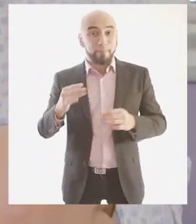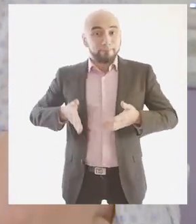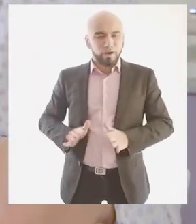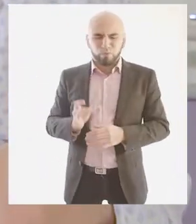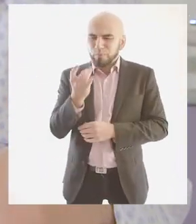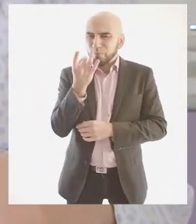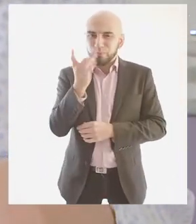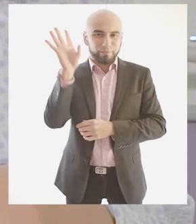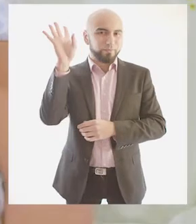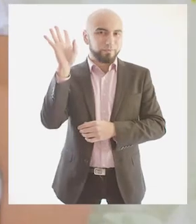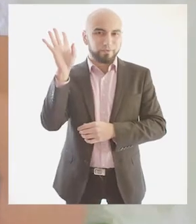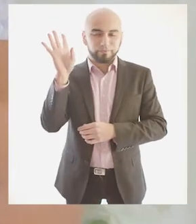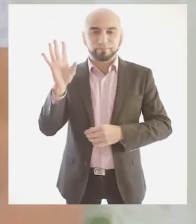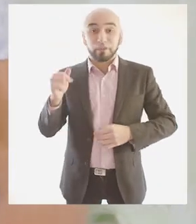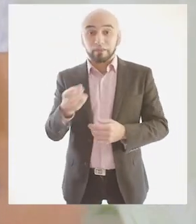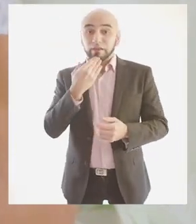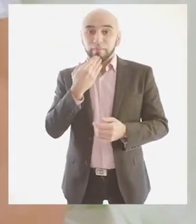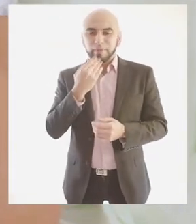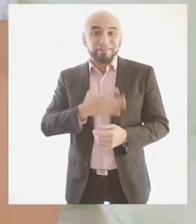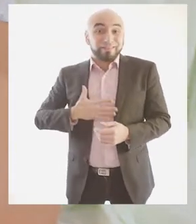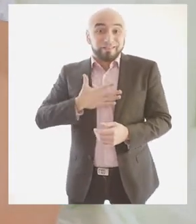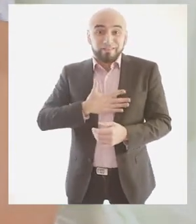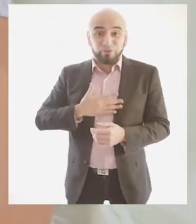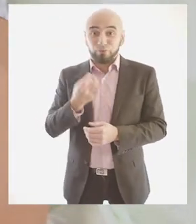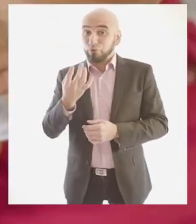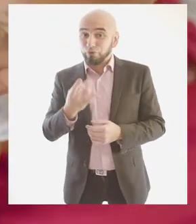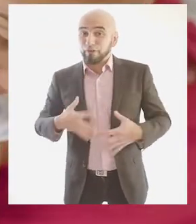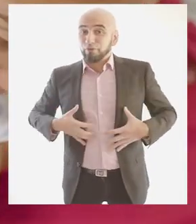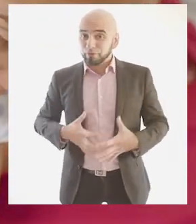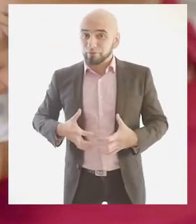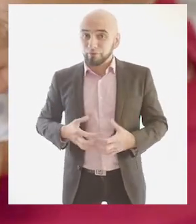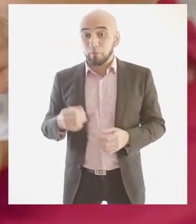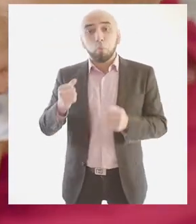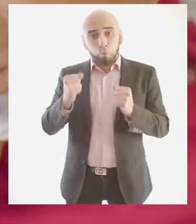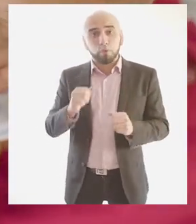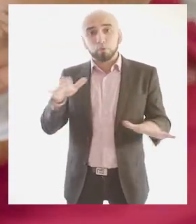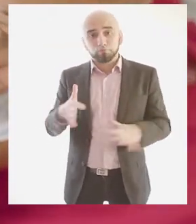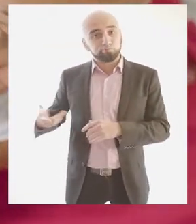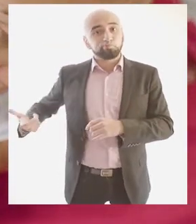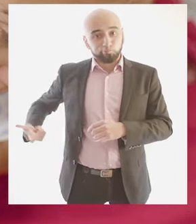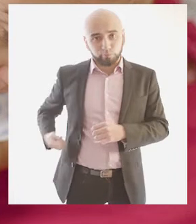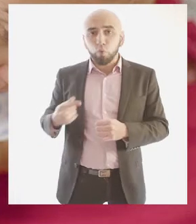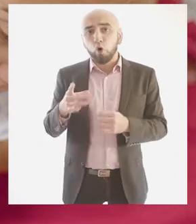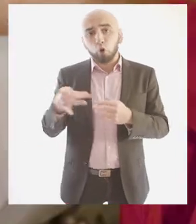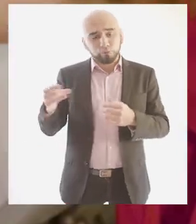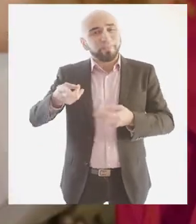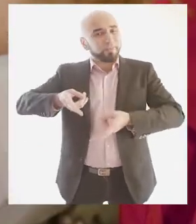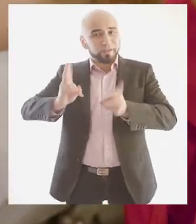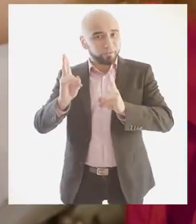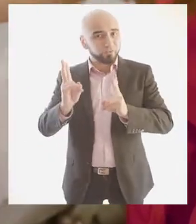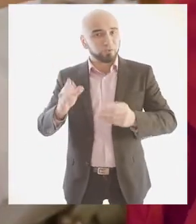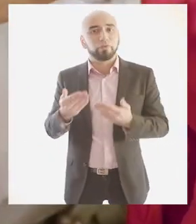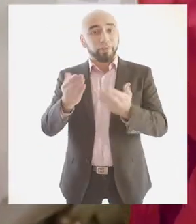y exclusiva, así como también la percepción de dolor de las contracciones. Si bien el uso de anestesia es una opción y un derecho